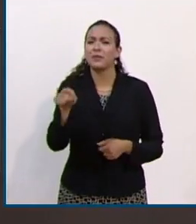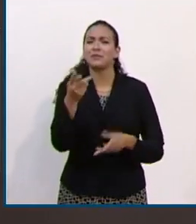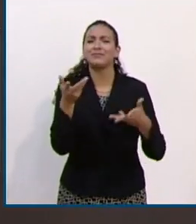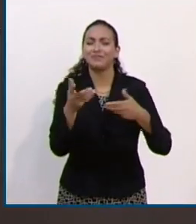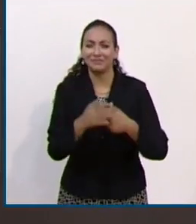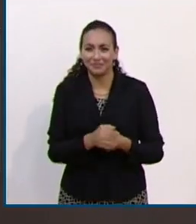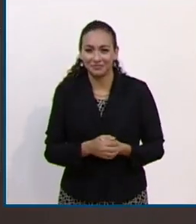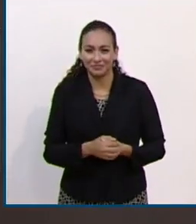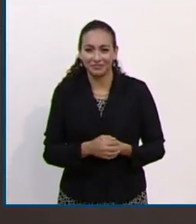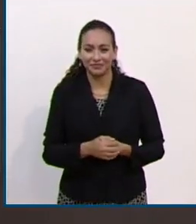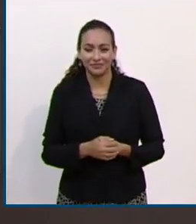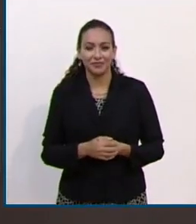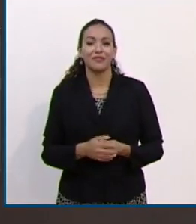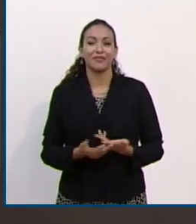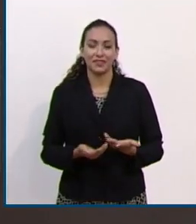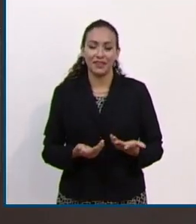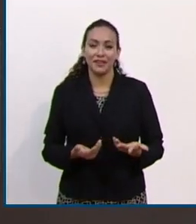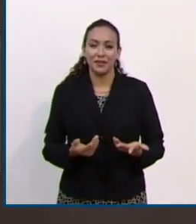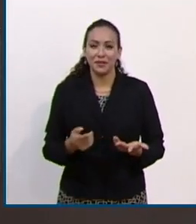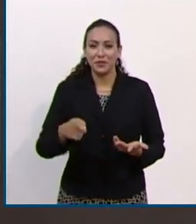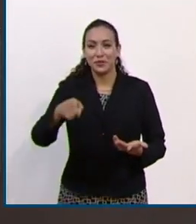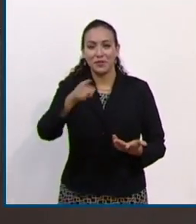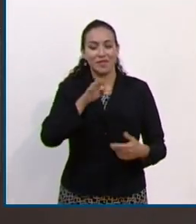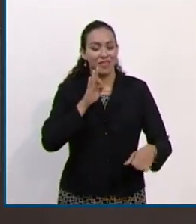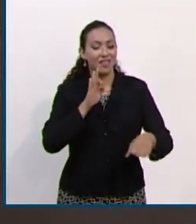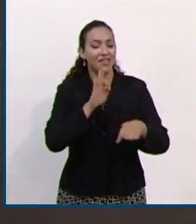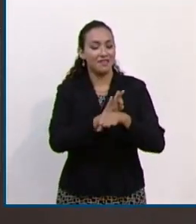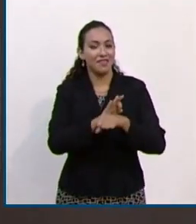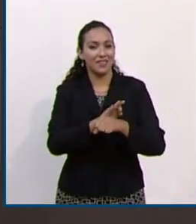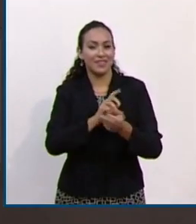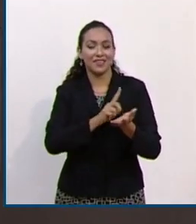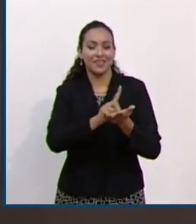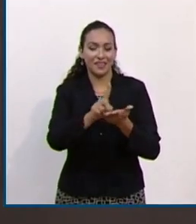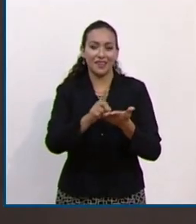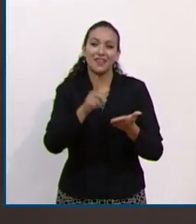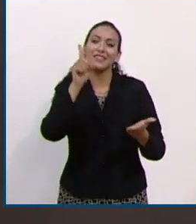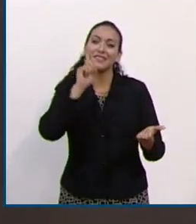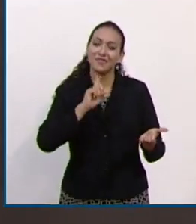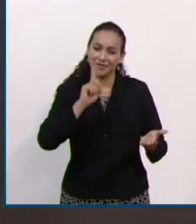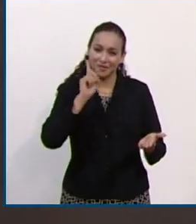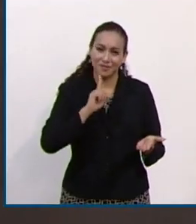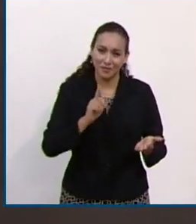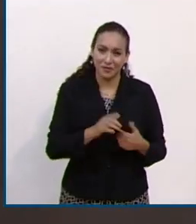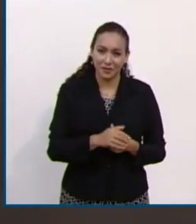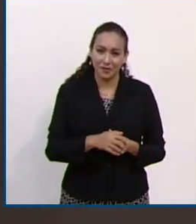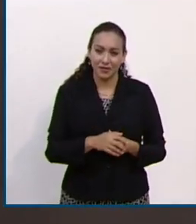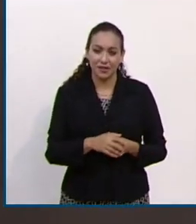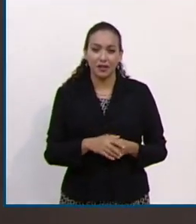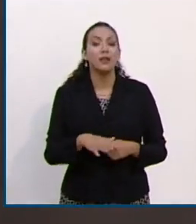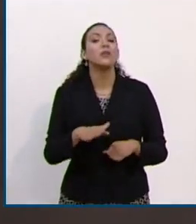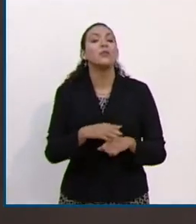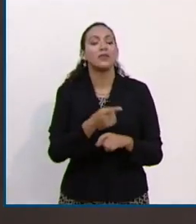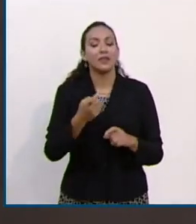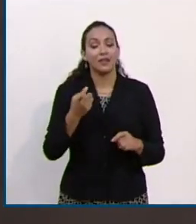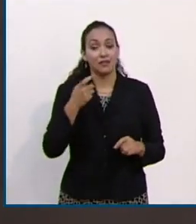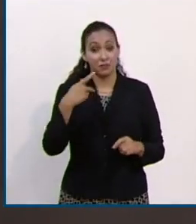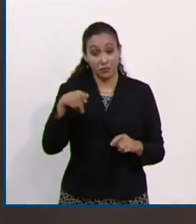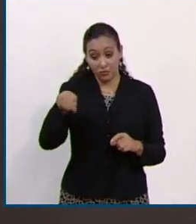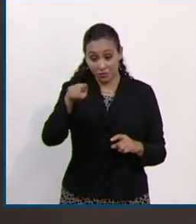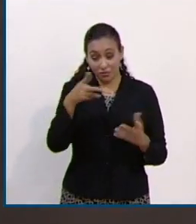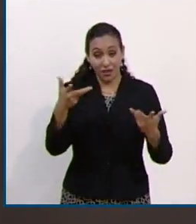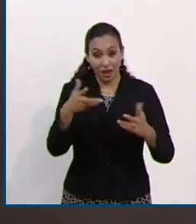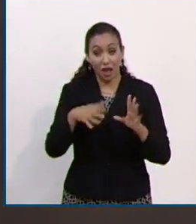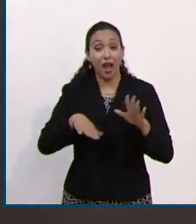muy particularmente la defensa de los derechos de las mujeres en un contexto